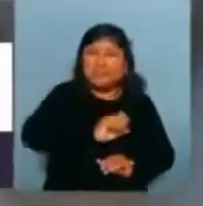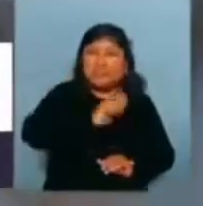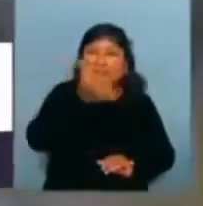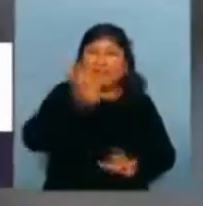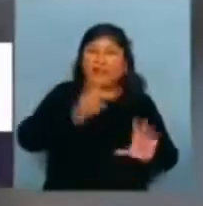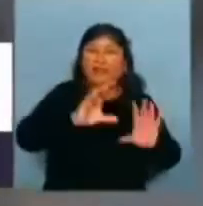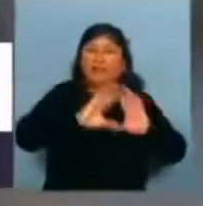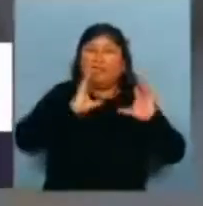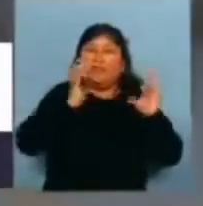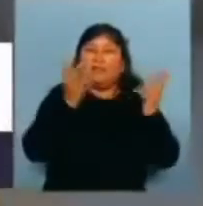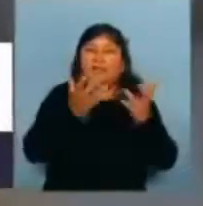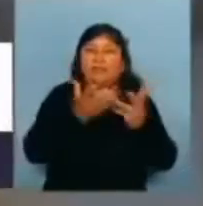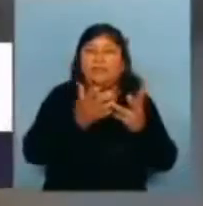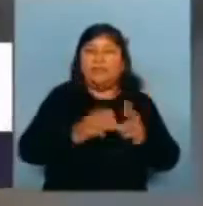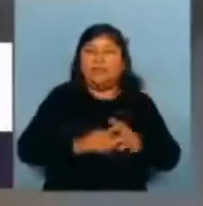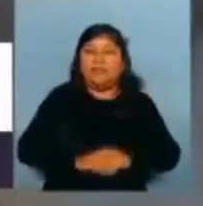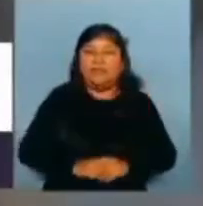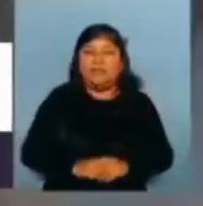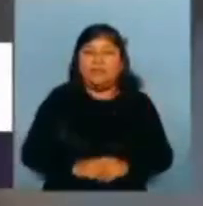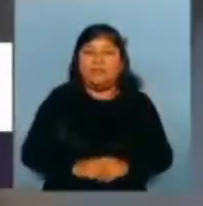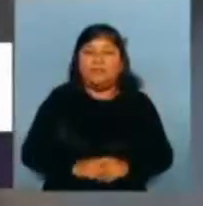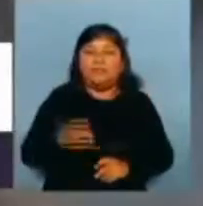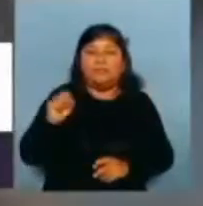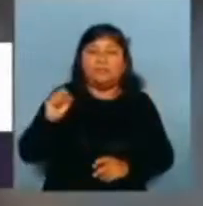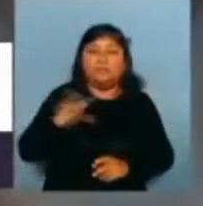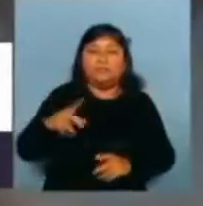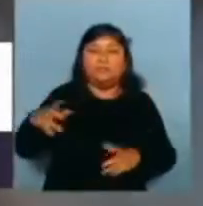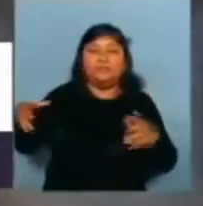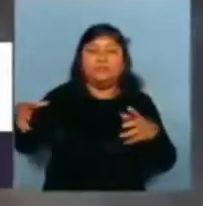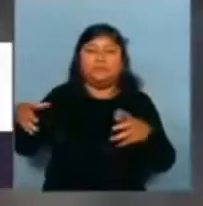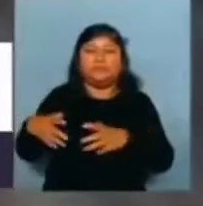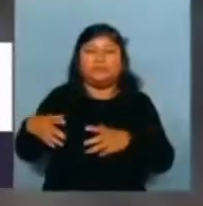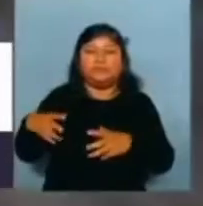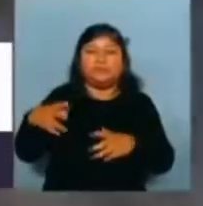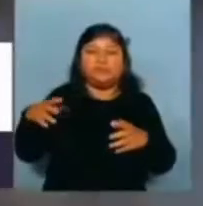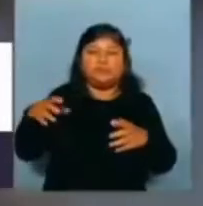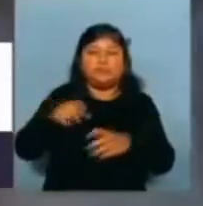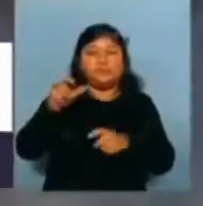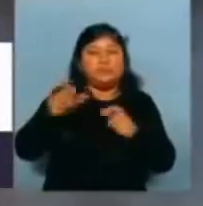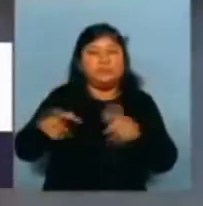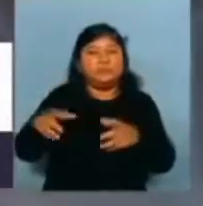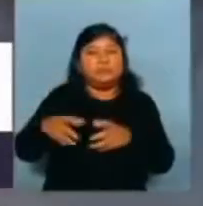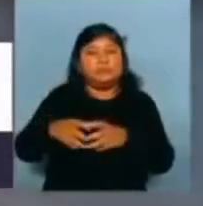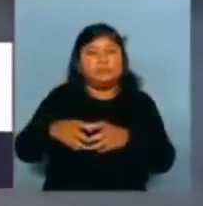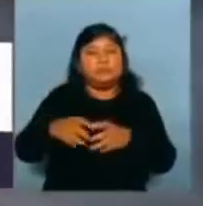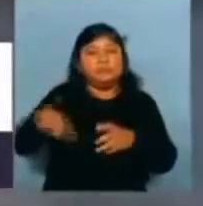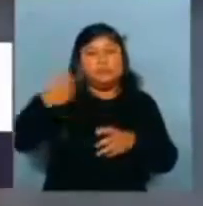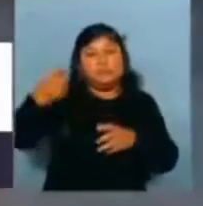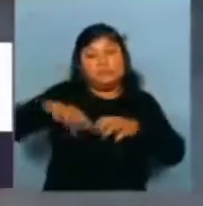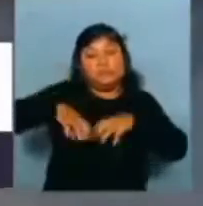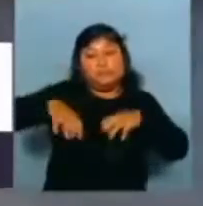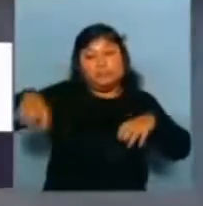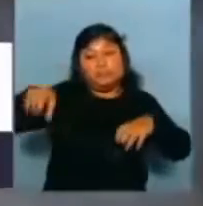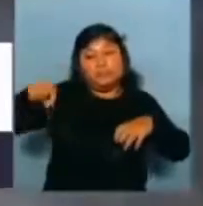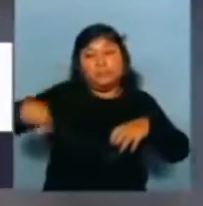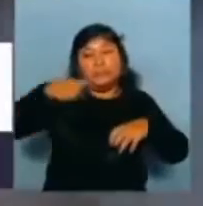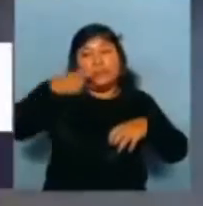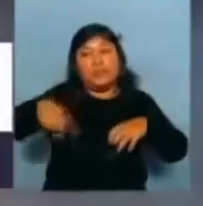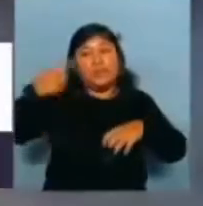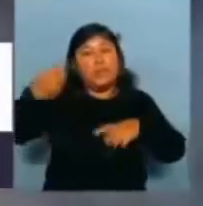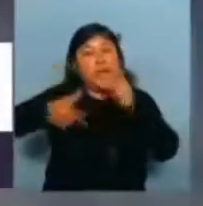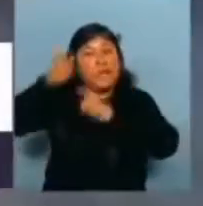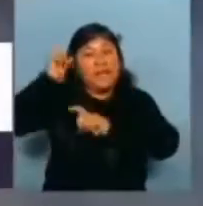mundo, conformar tu propio equipo, desafiando justamente eso, ¿no? Hay una canción que dice